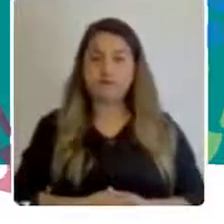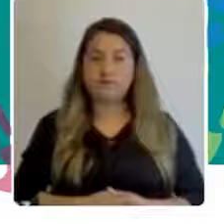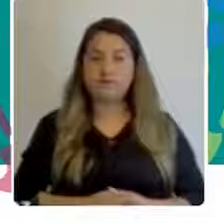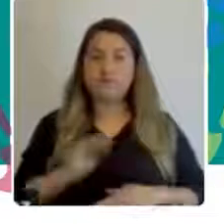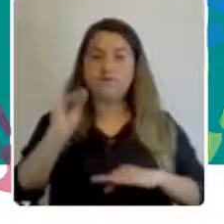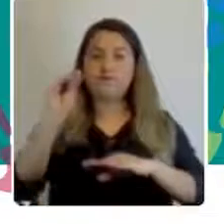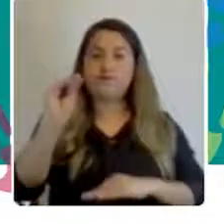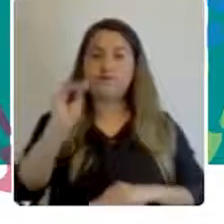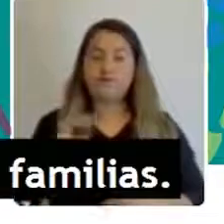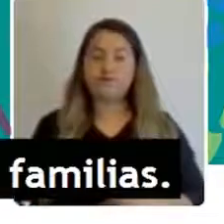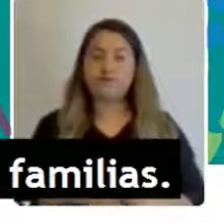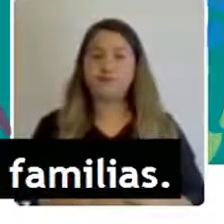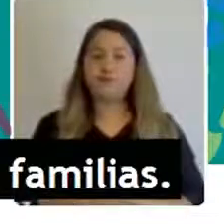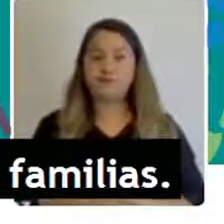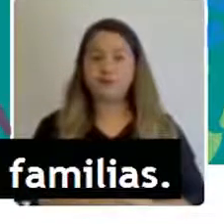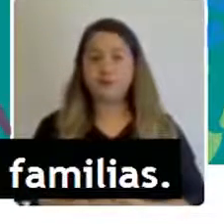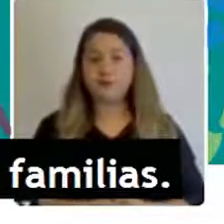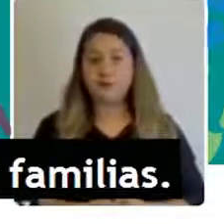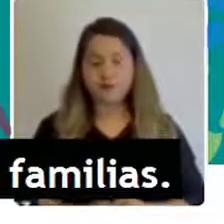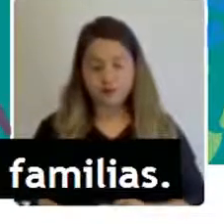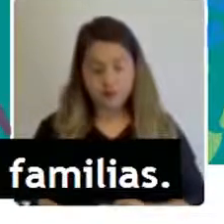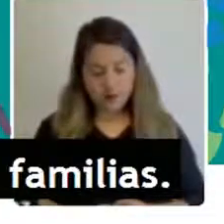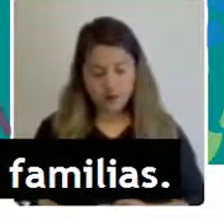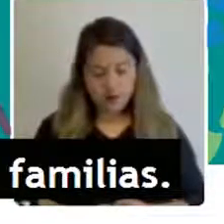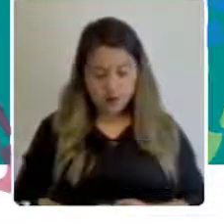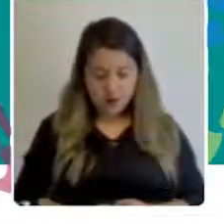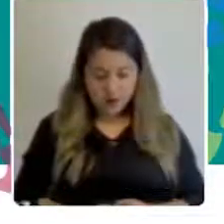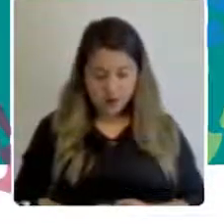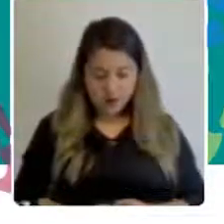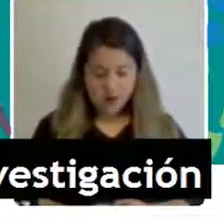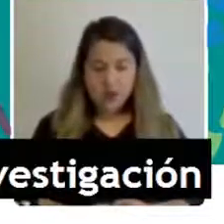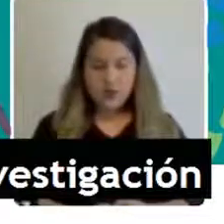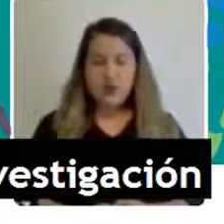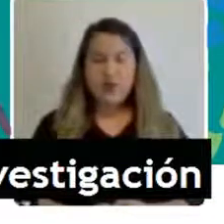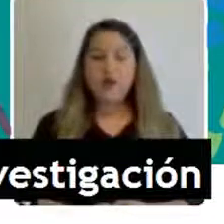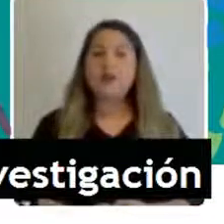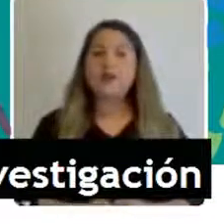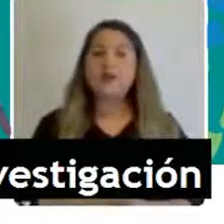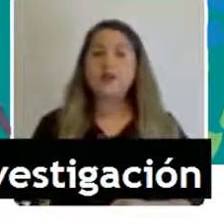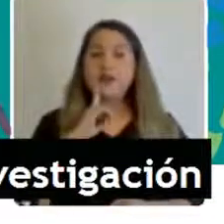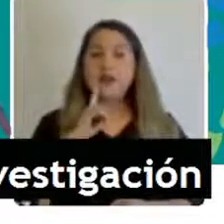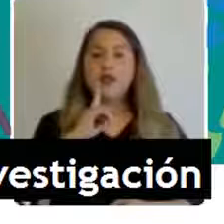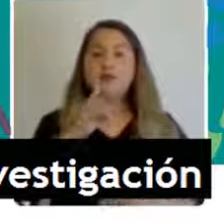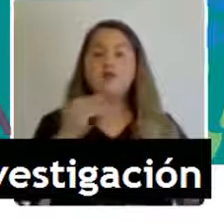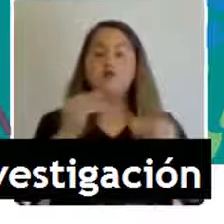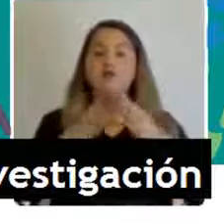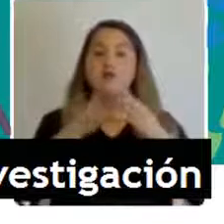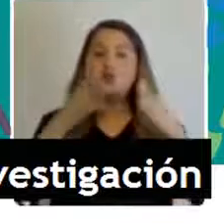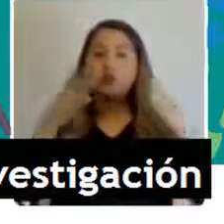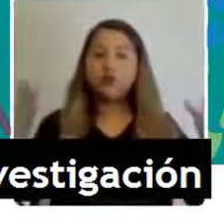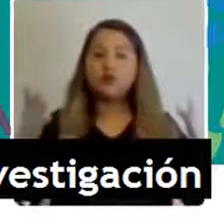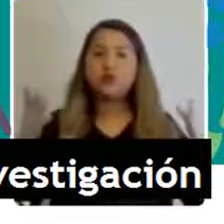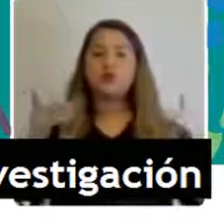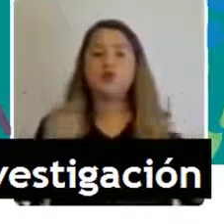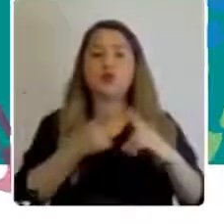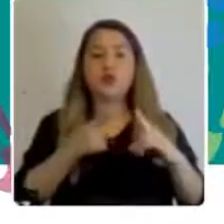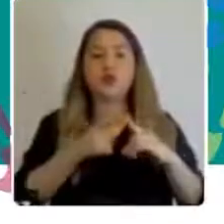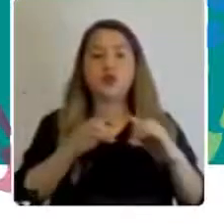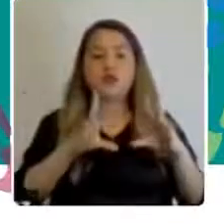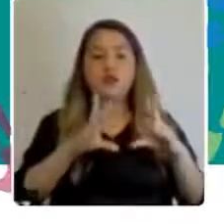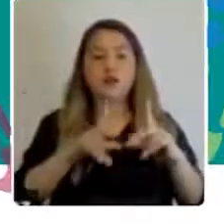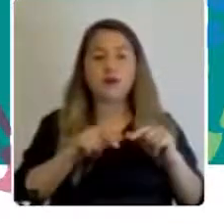y tenemos contacto con muchos pacientes y familias. Les pedimos que ellos mismos traduzcan la